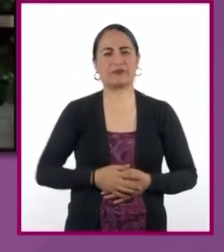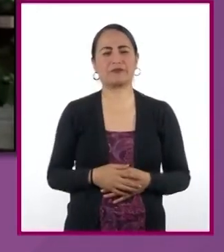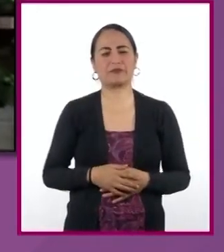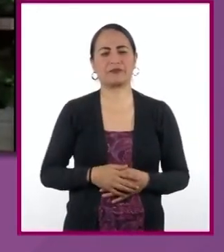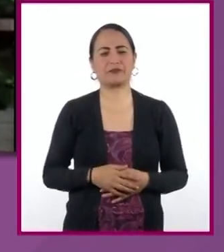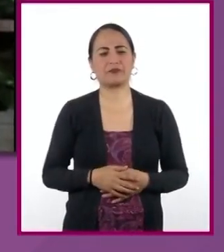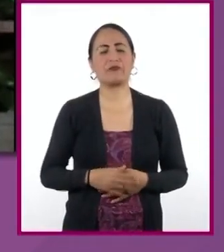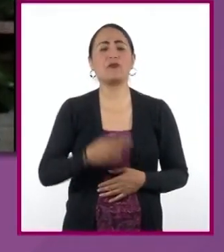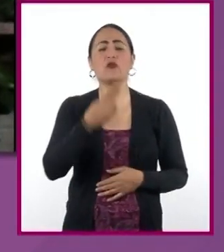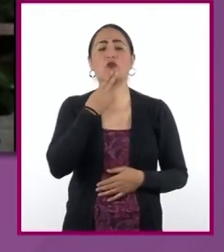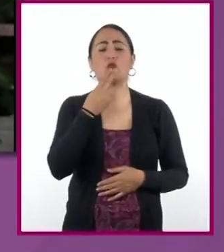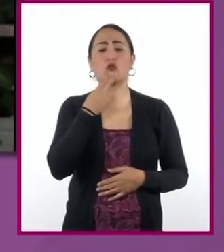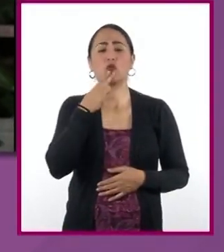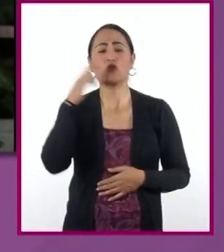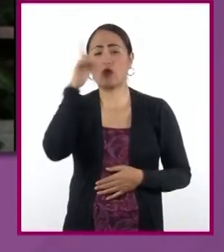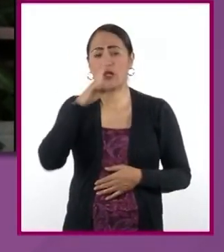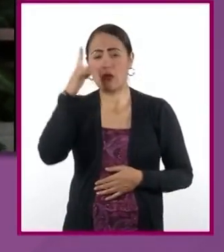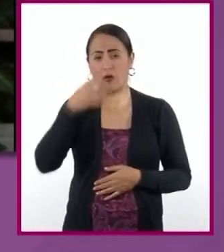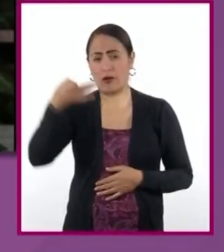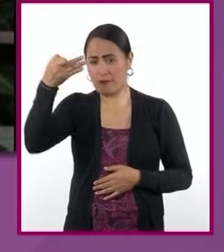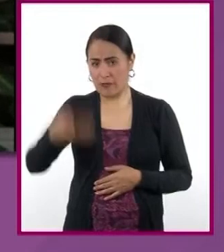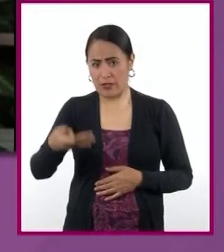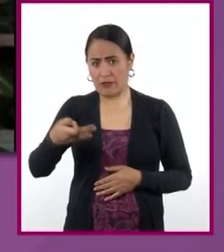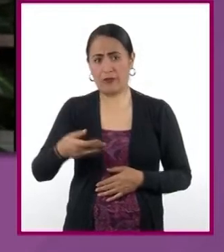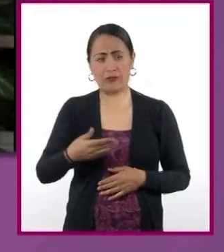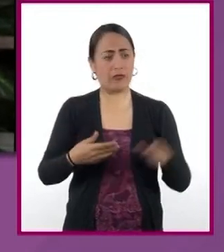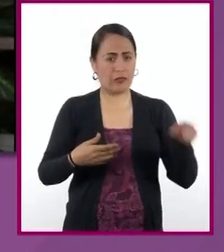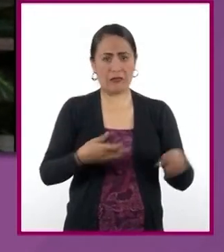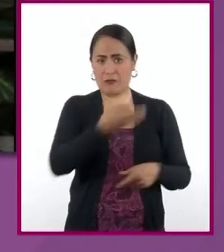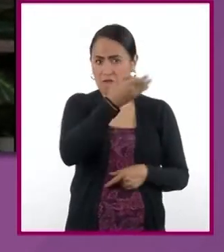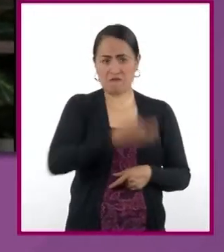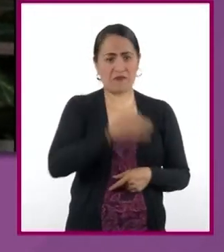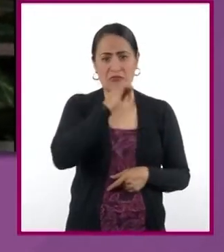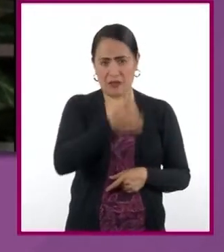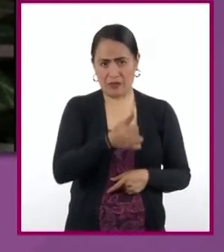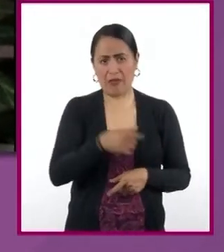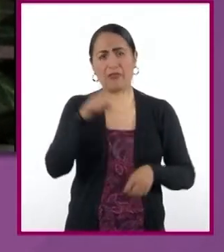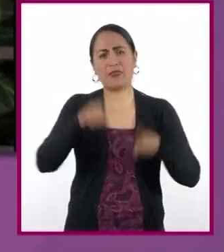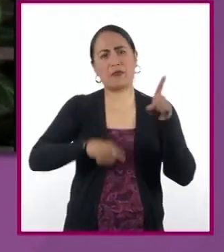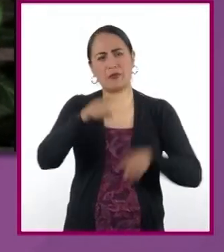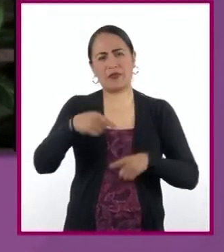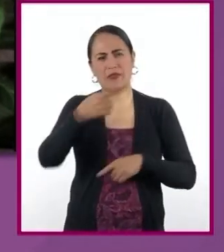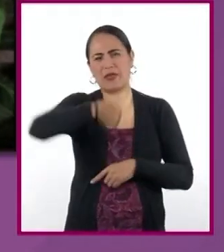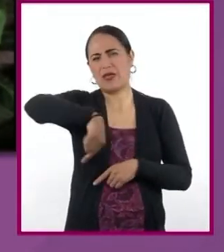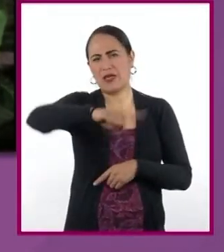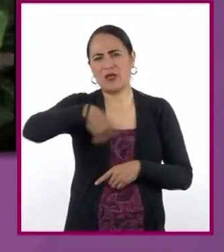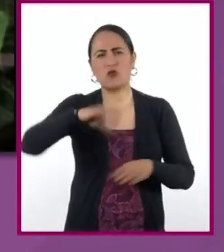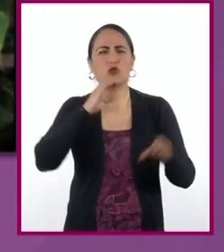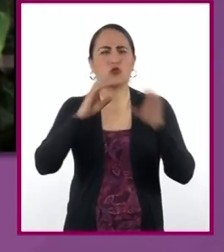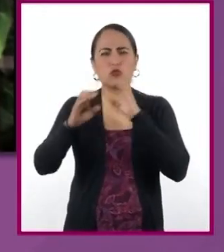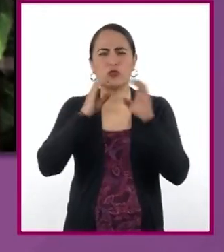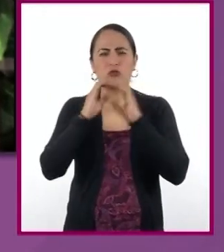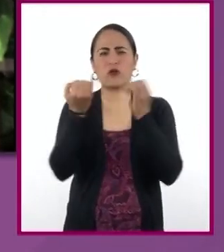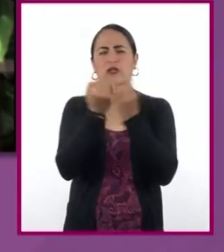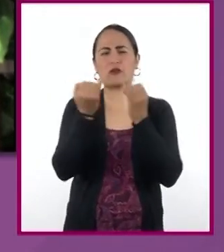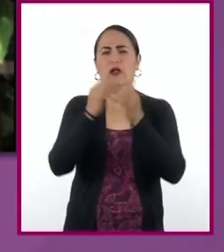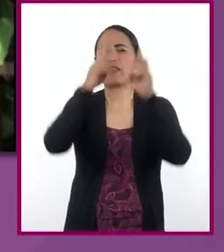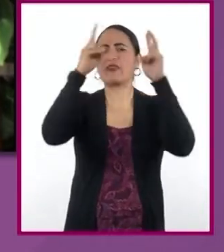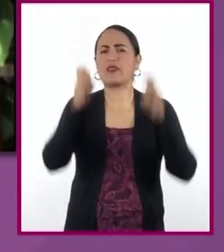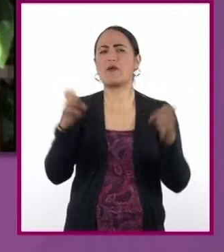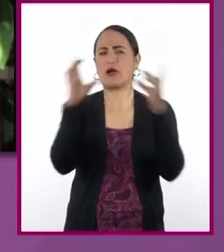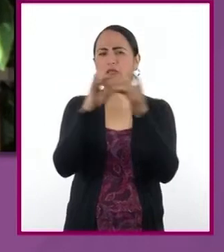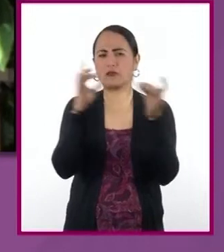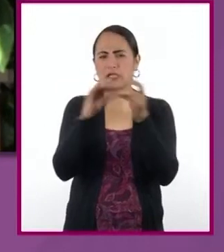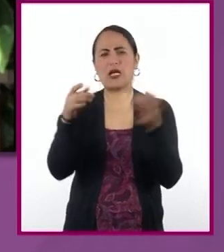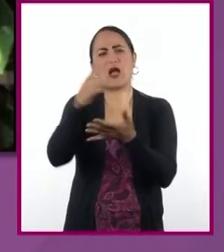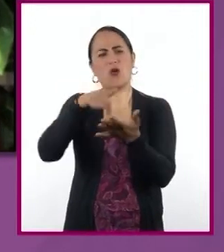chiquititito. El uso del lenguaje formal o informal depende de la relación que tenemos con quienes nos comunicamos, el tema del que hablamos, el lugar donde